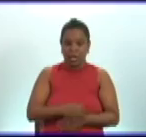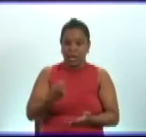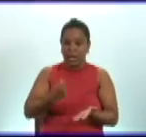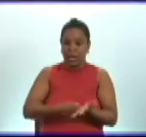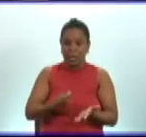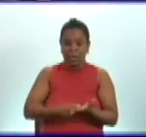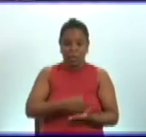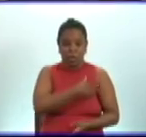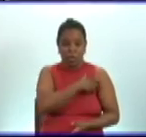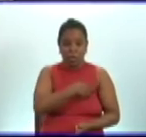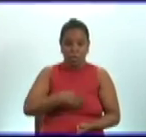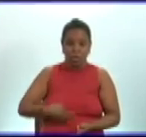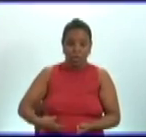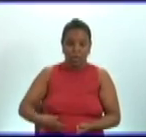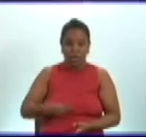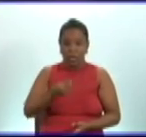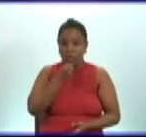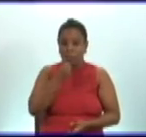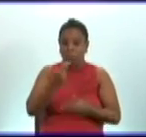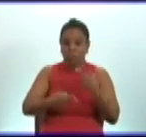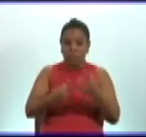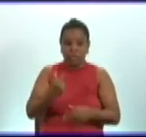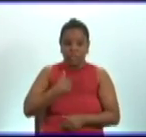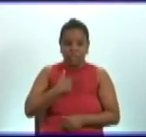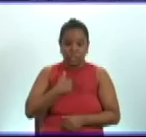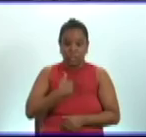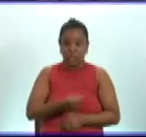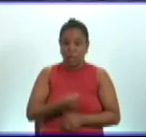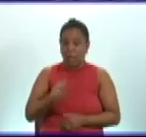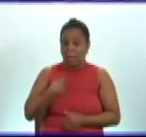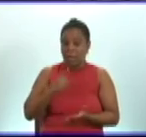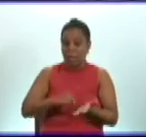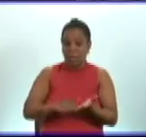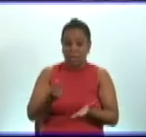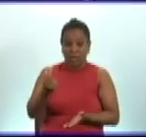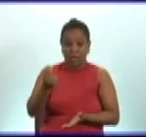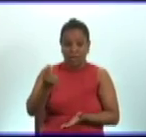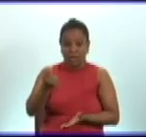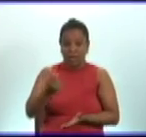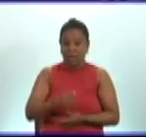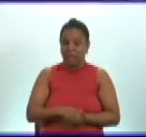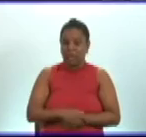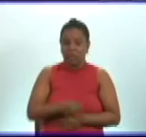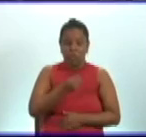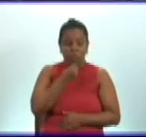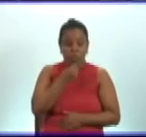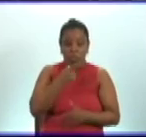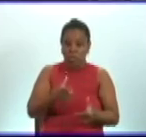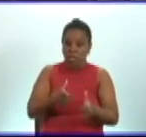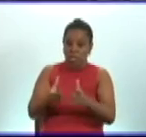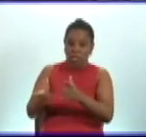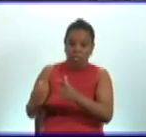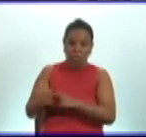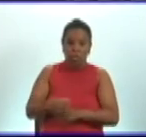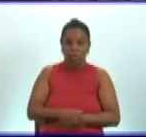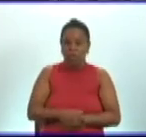No puedo ser yo, comisario, por favor. Por favor, comisario, no. Comisario, no puedo ser yo. No se vaya.